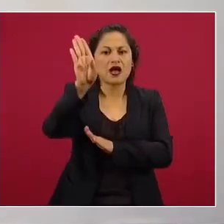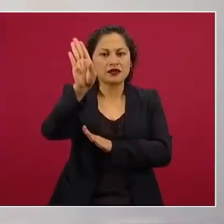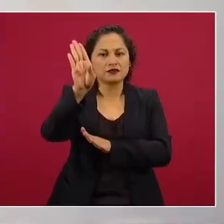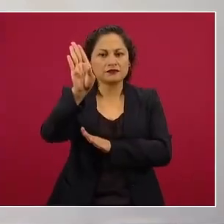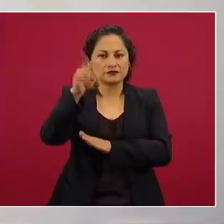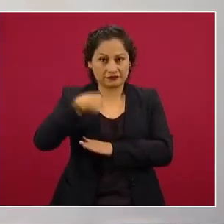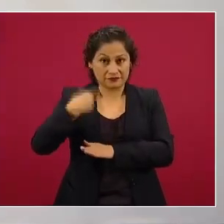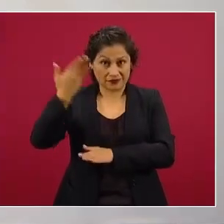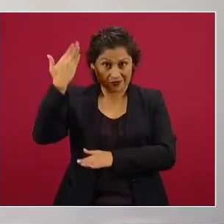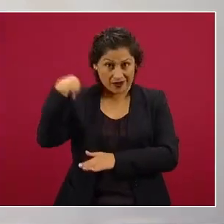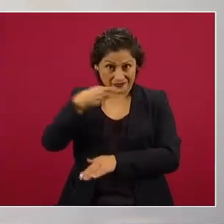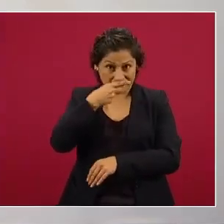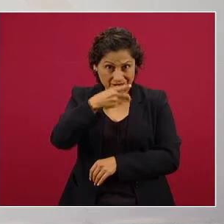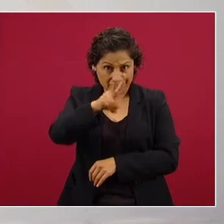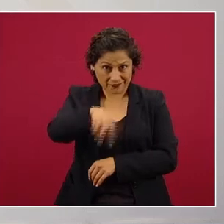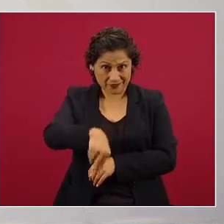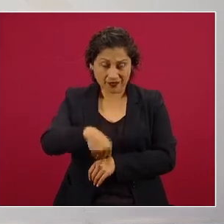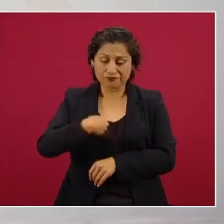cumpliendo.